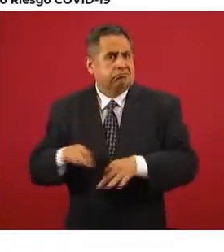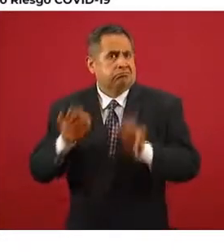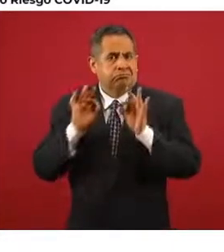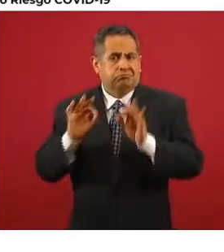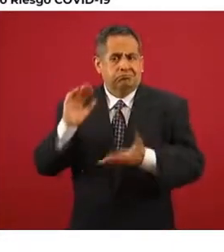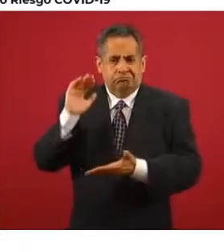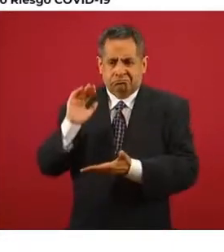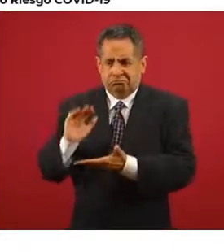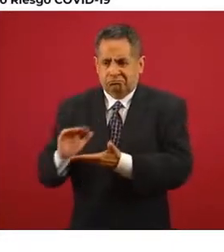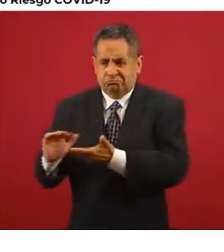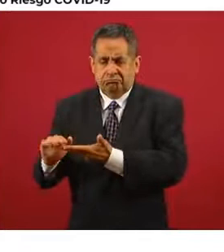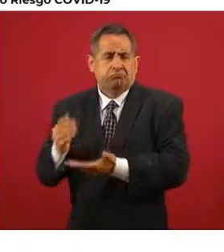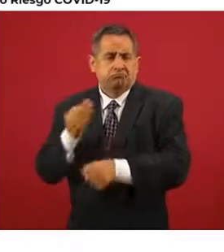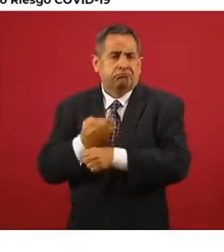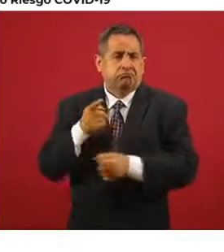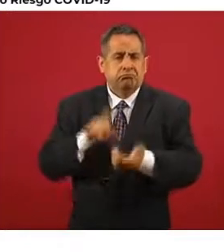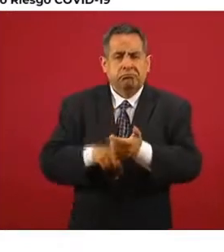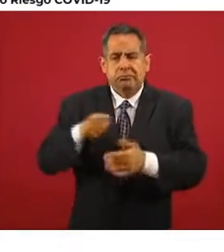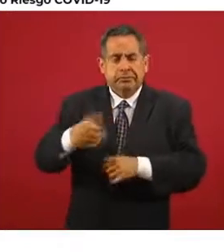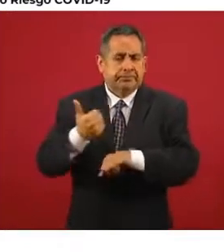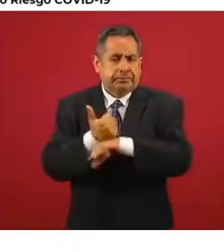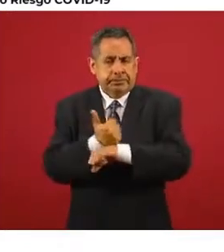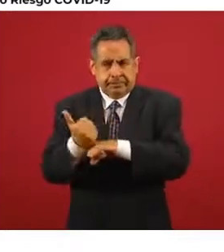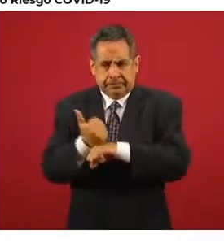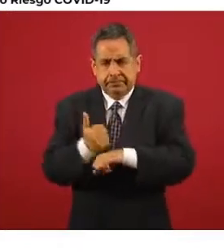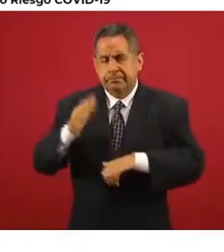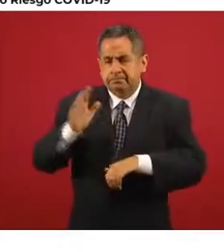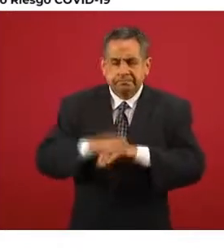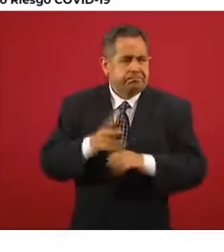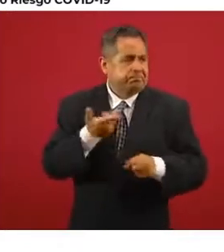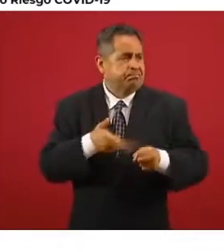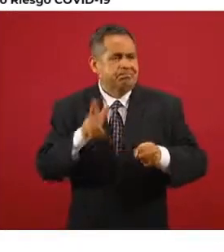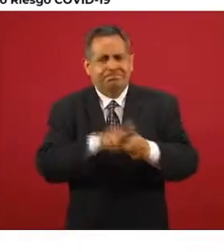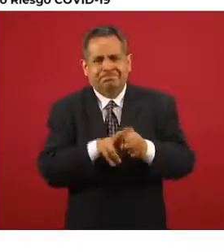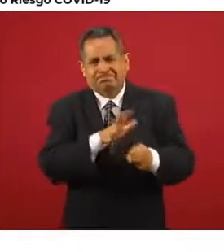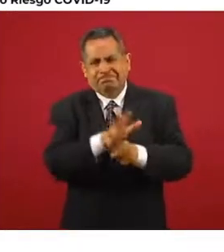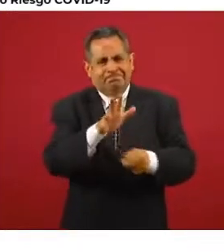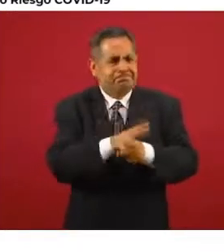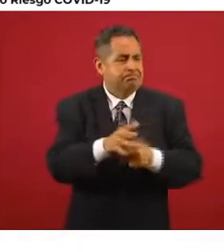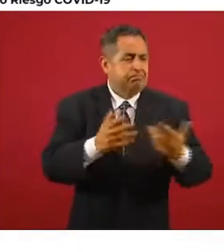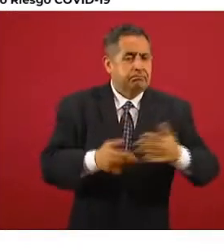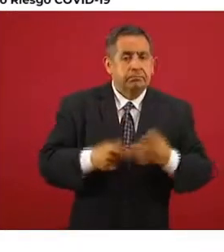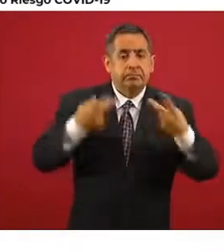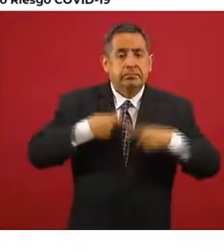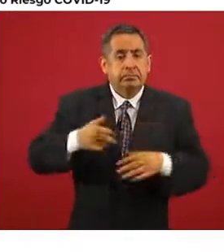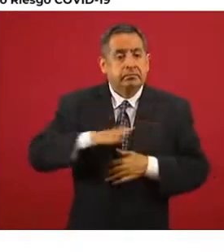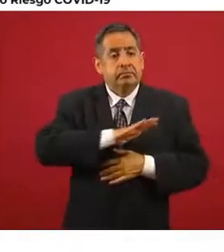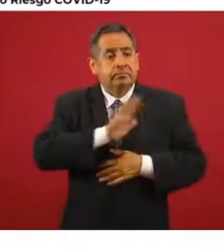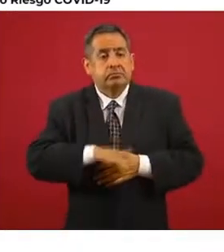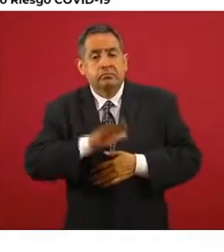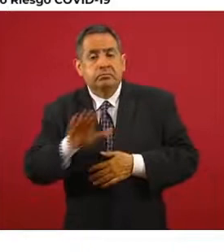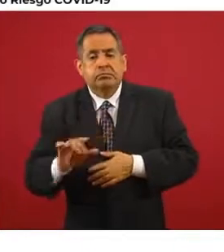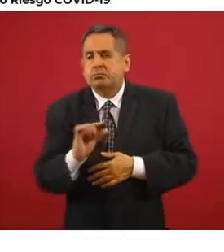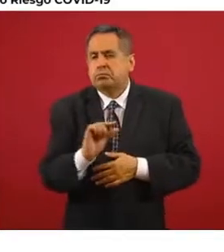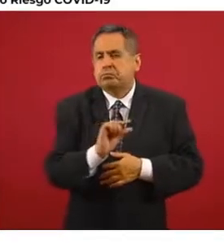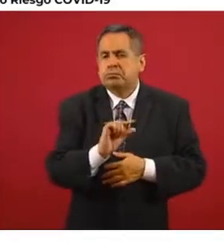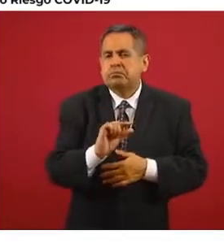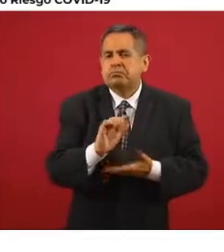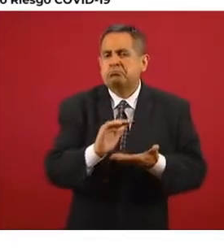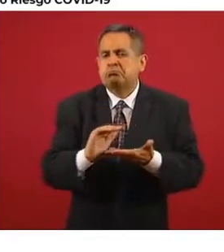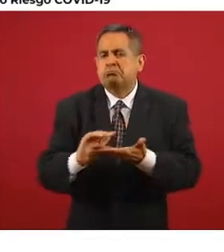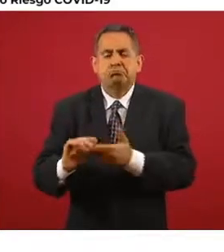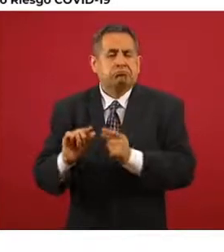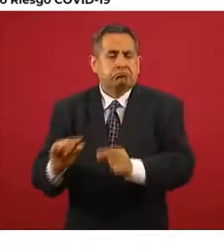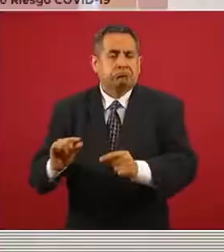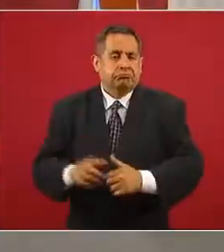importantemente. Por lo tanto, está en semáforo amarillo, amplia disponibilidad hospitalaria y la mortalidad también empezó a descender desde la semana 29.